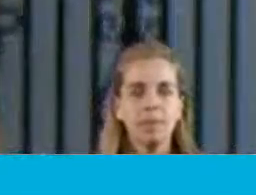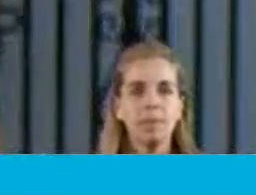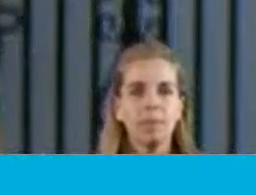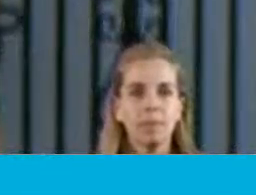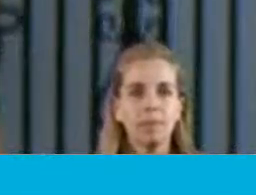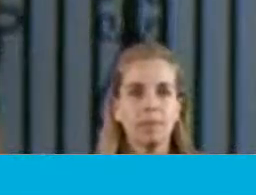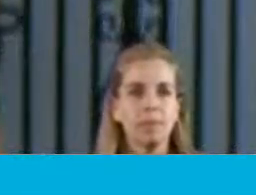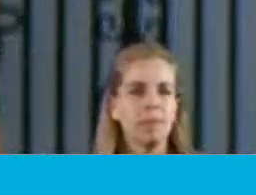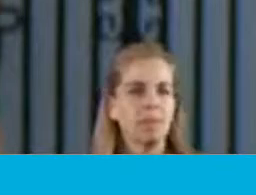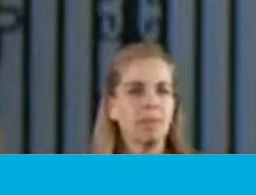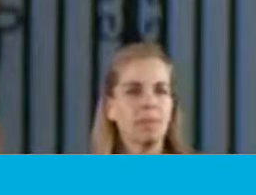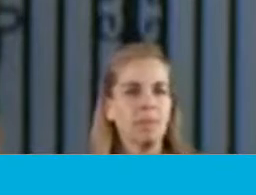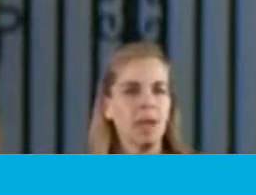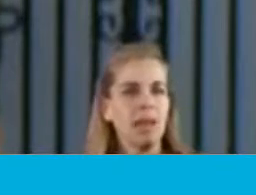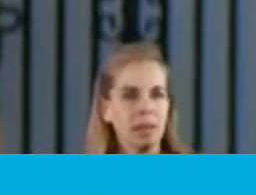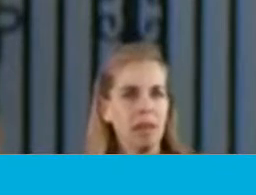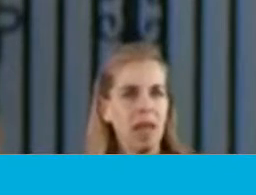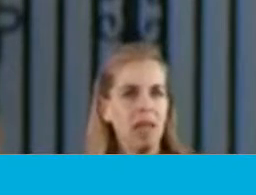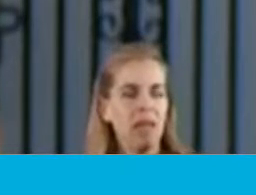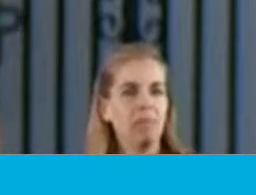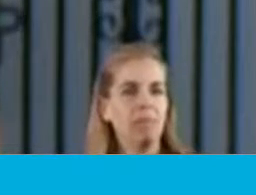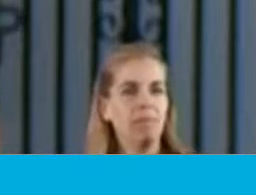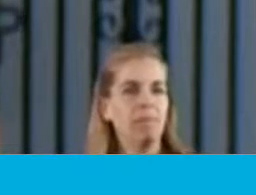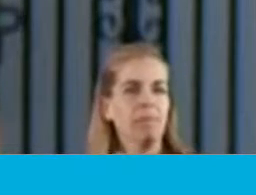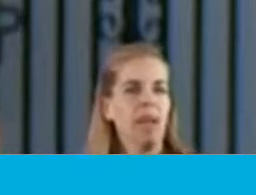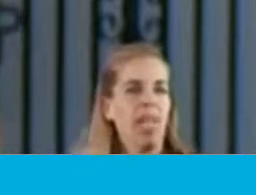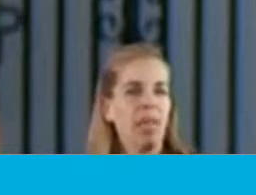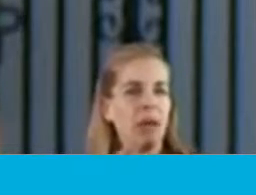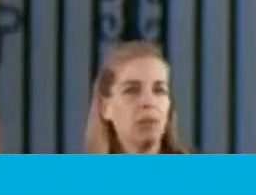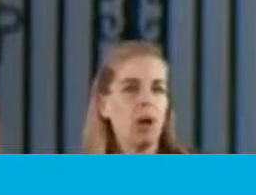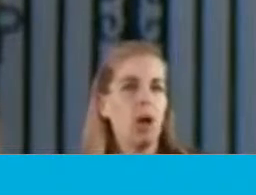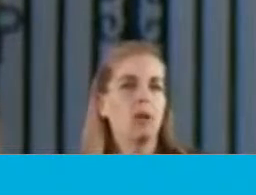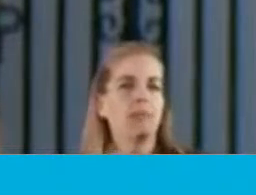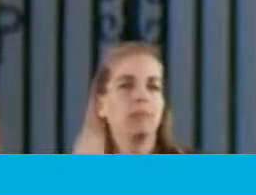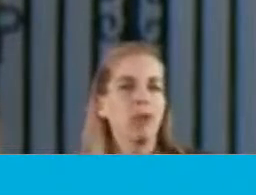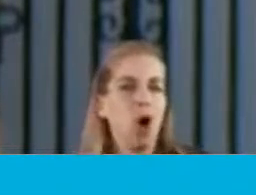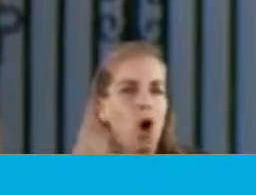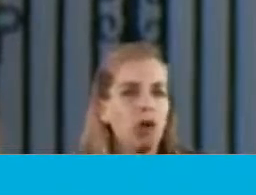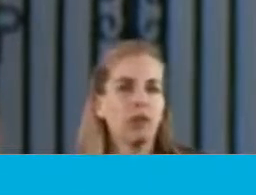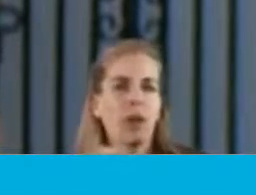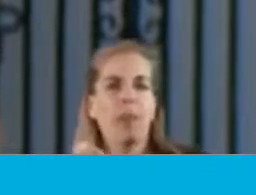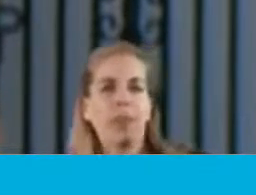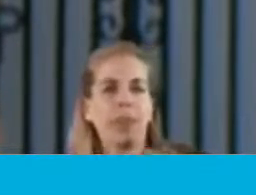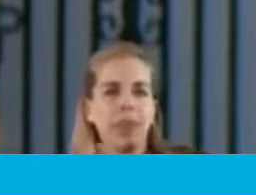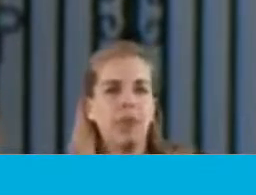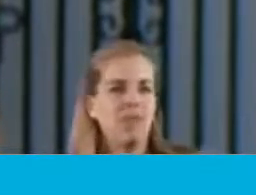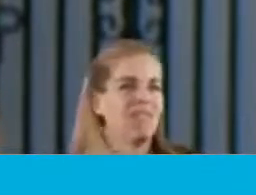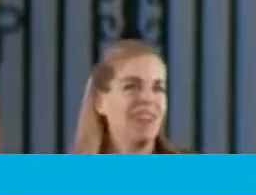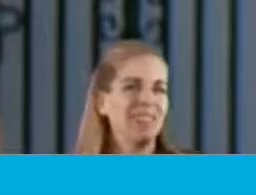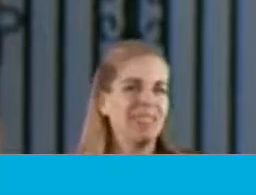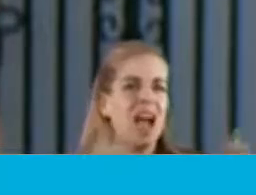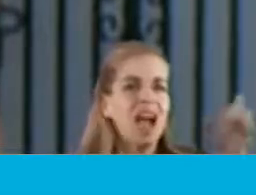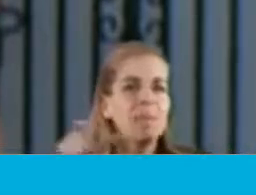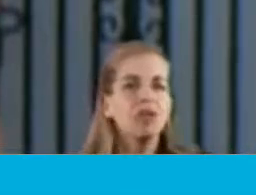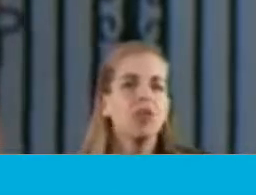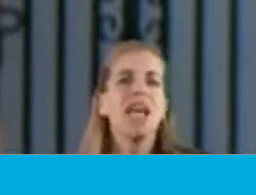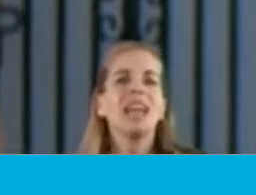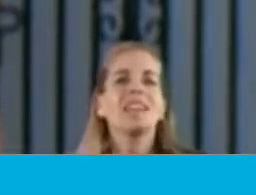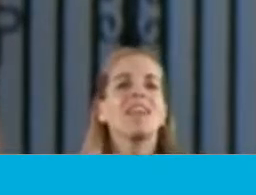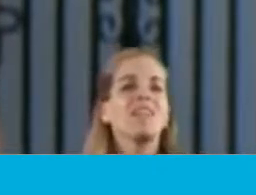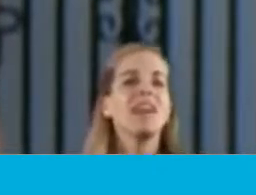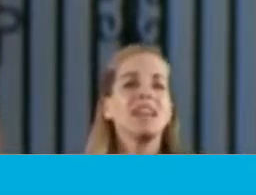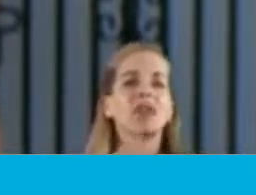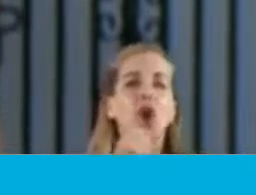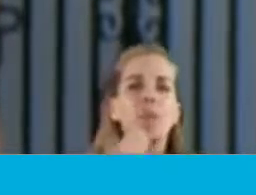Bajen las armas. Acá hay un pueblo que quiere comer, tener salud, tener educación y ser feliz. Sé que